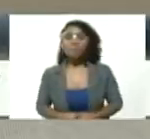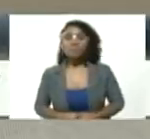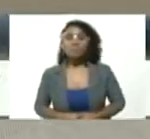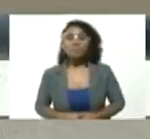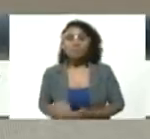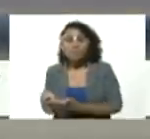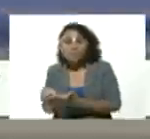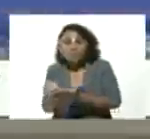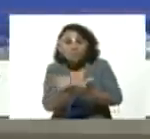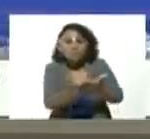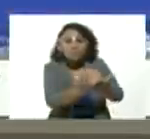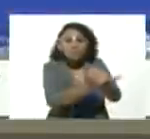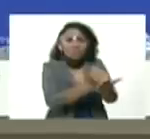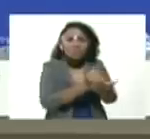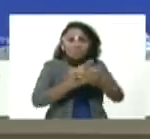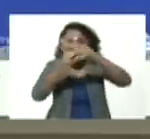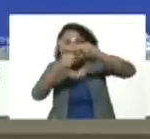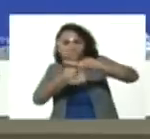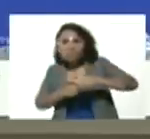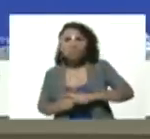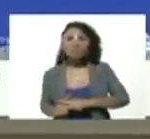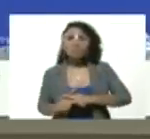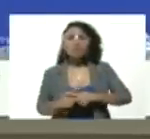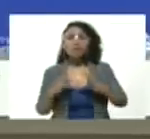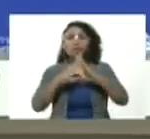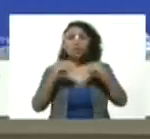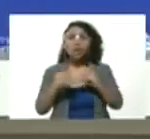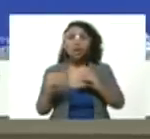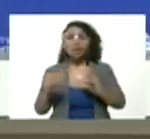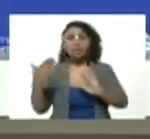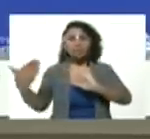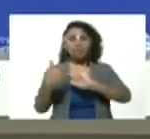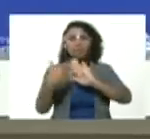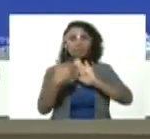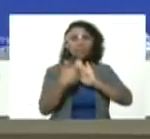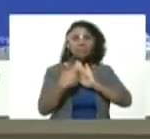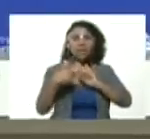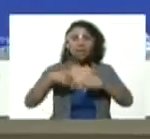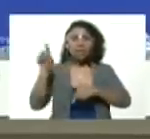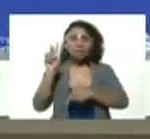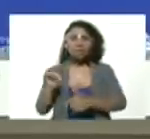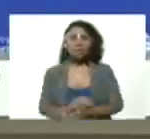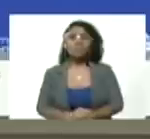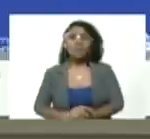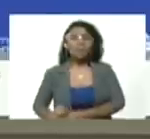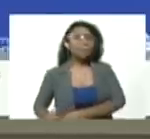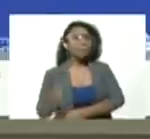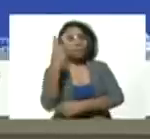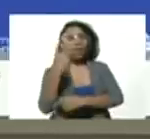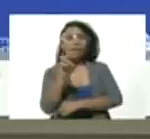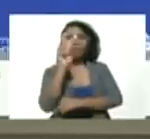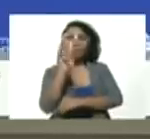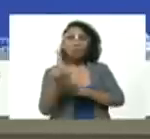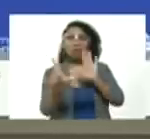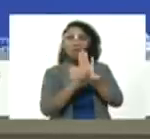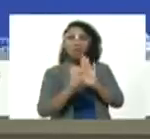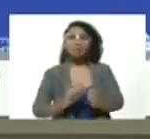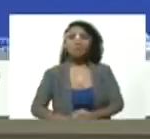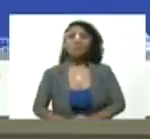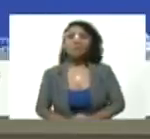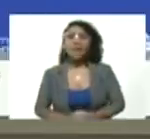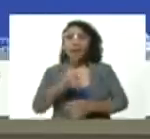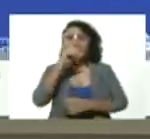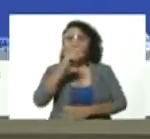compilamos todas las medidas coercitivas unilaterales. La primera de ellas, dos leyes del